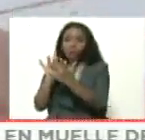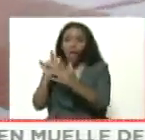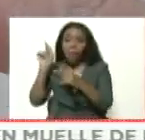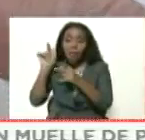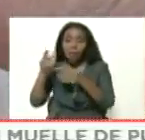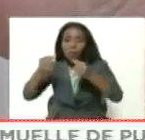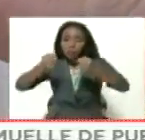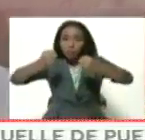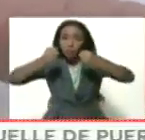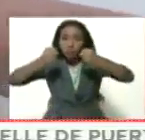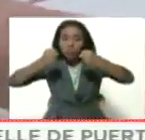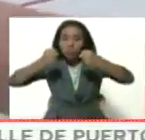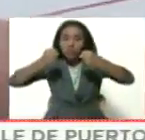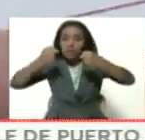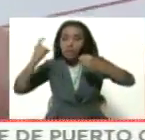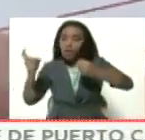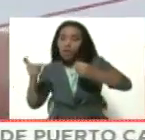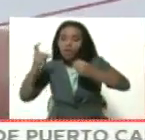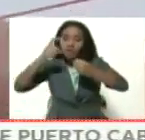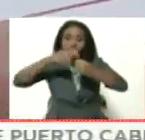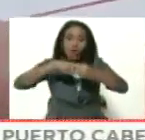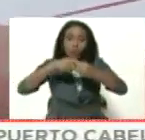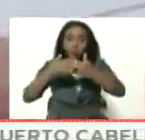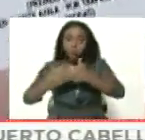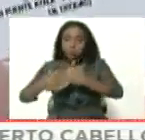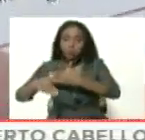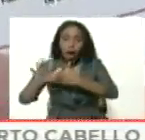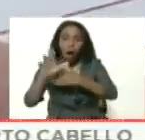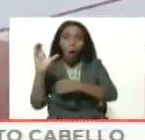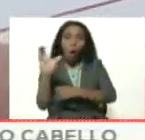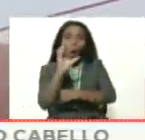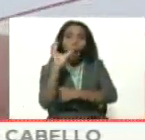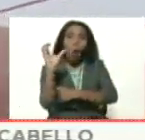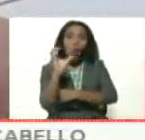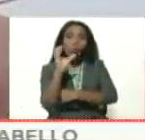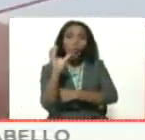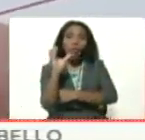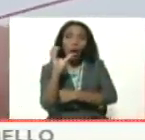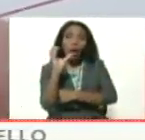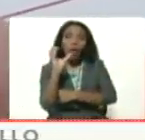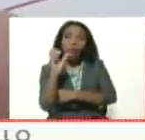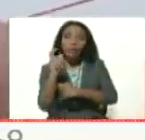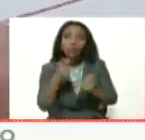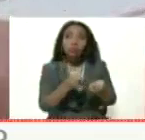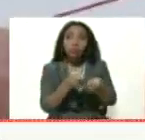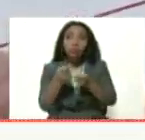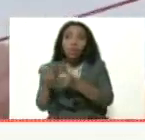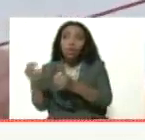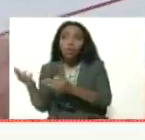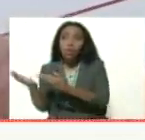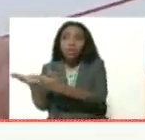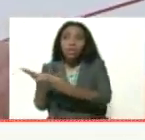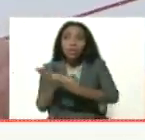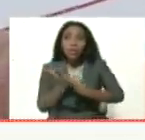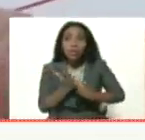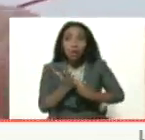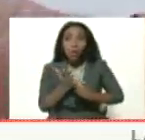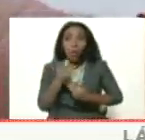cárcel y lo recluta para que pase a Colombia, y en Colombia es recibido por el